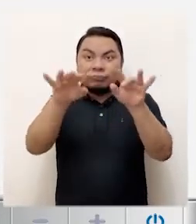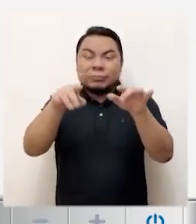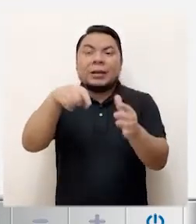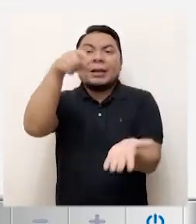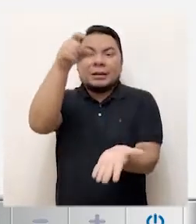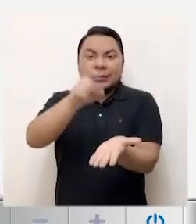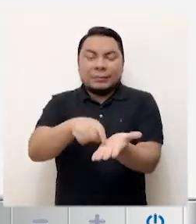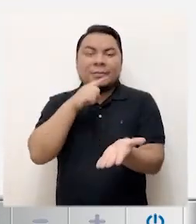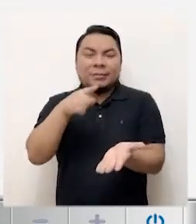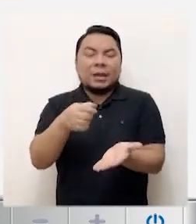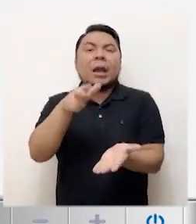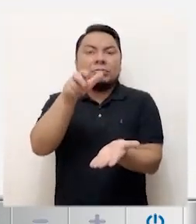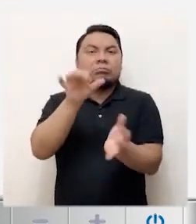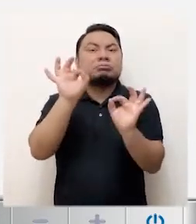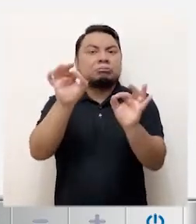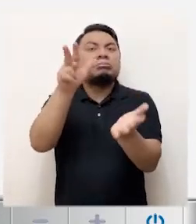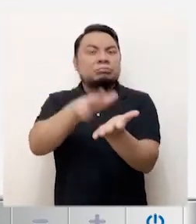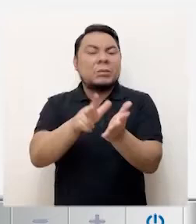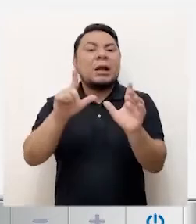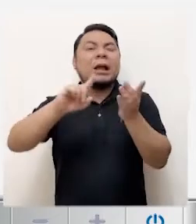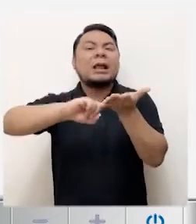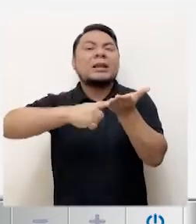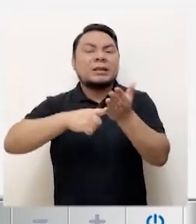sobre el botón Validar DNI.